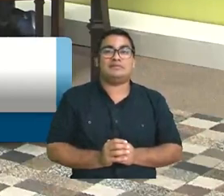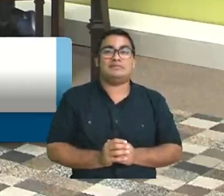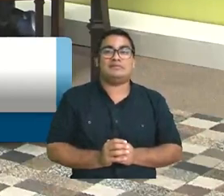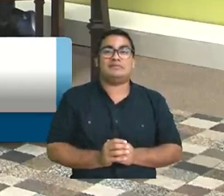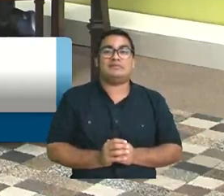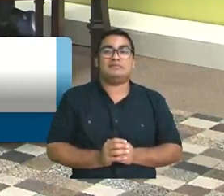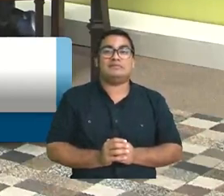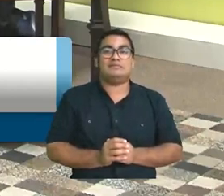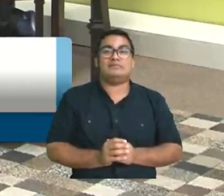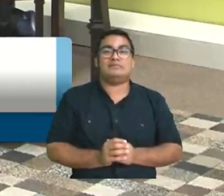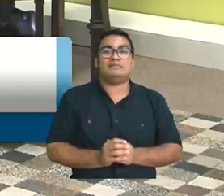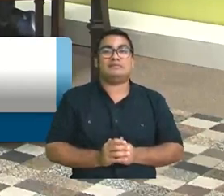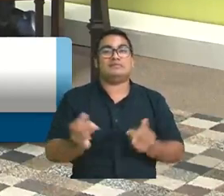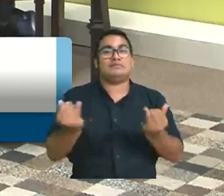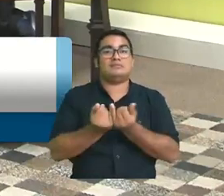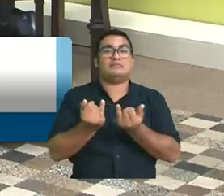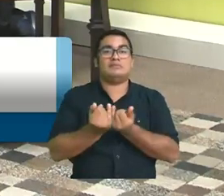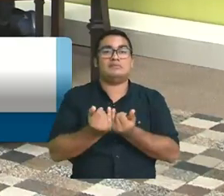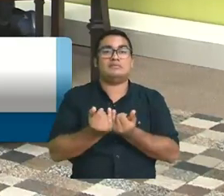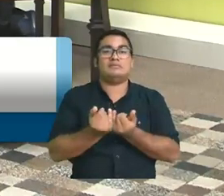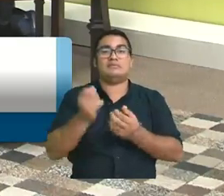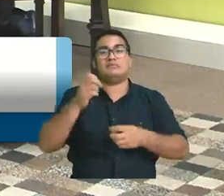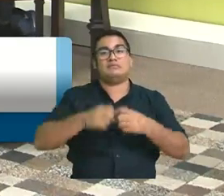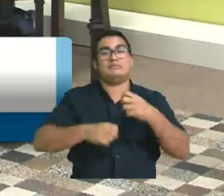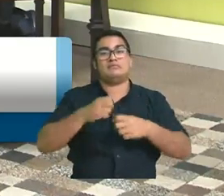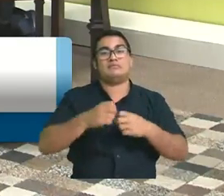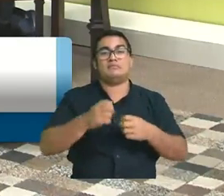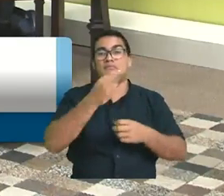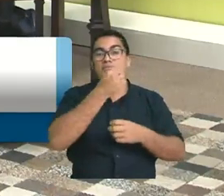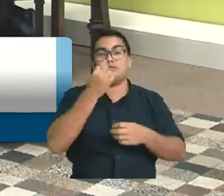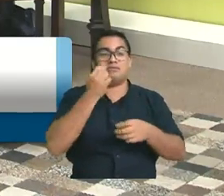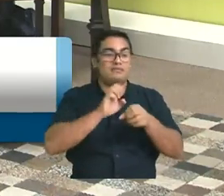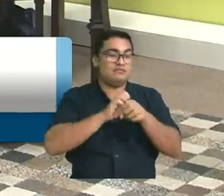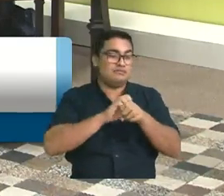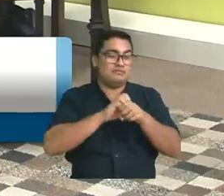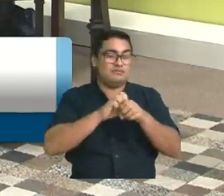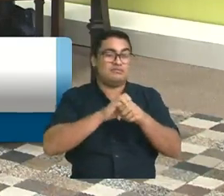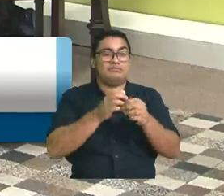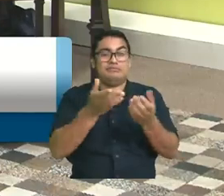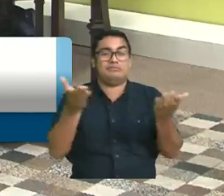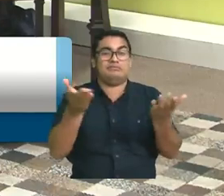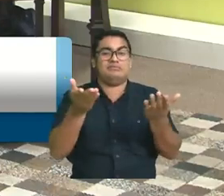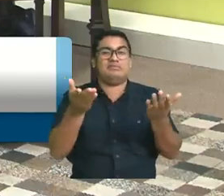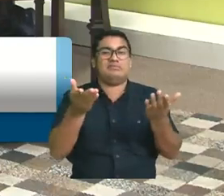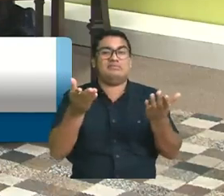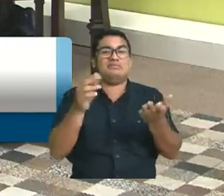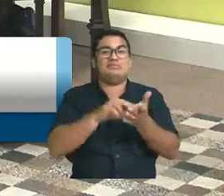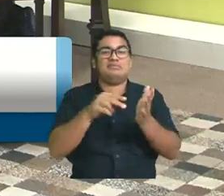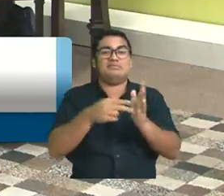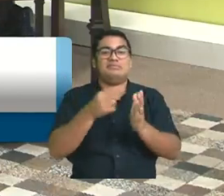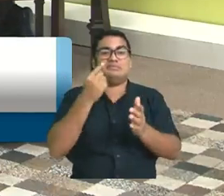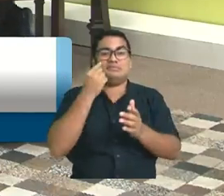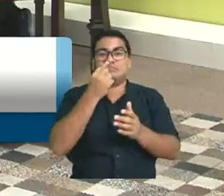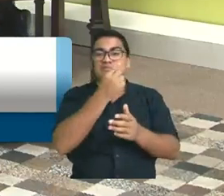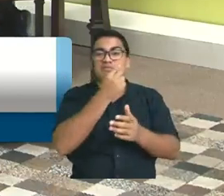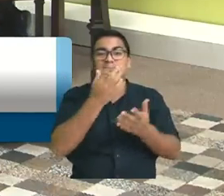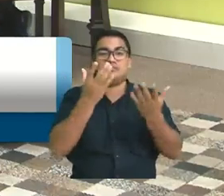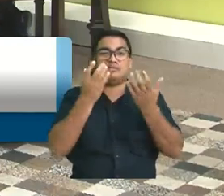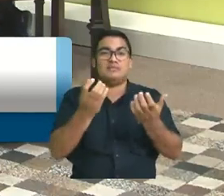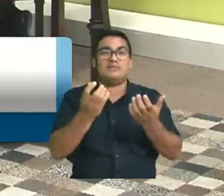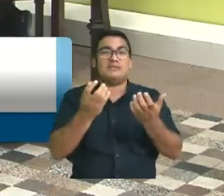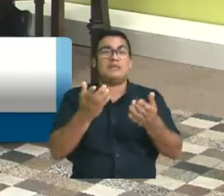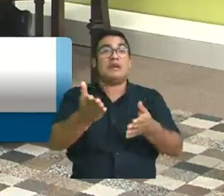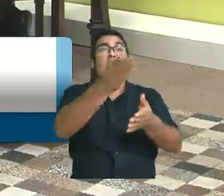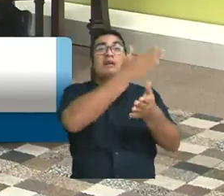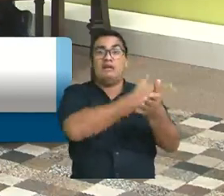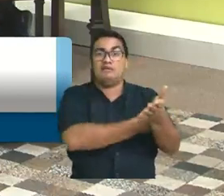del lente de contacto como tal va a provocar irritación del globo. Sí, esto me va a desencadenar ojo seco. Menos mal que ya pasó de moda.